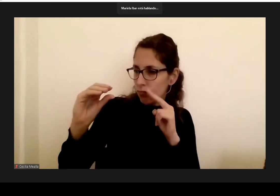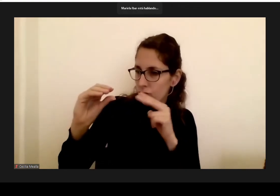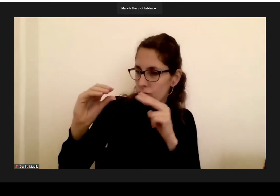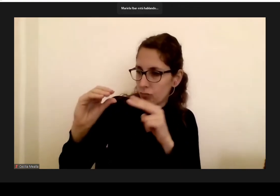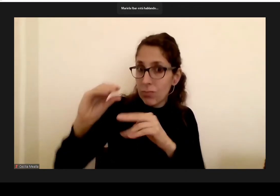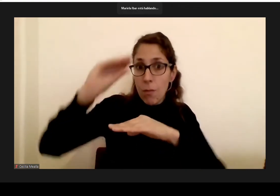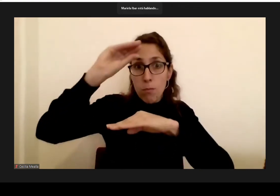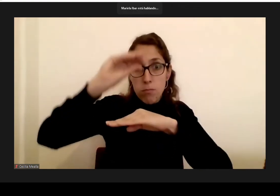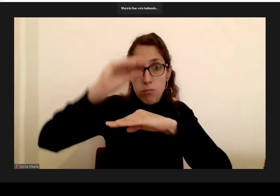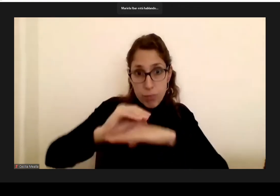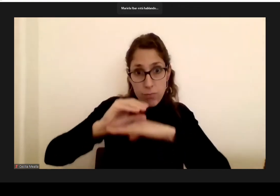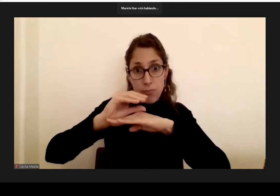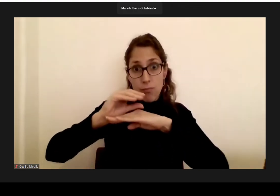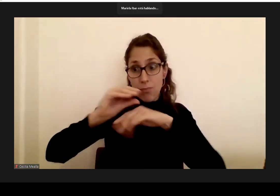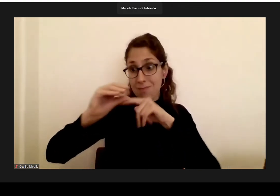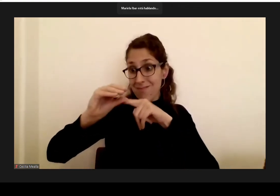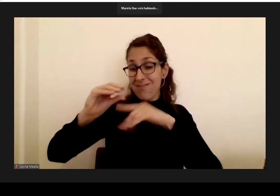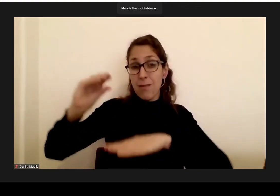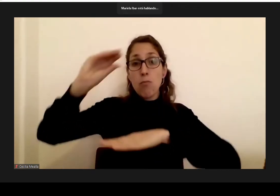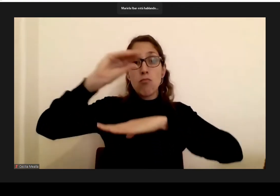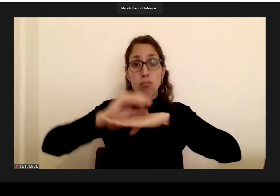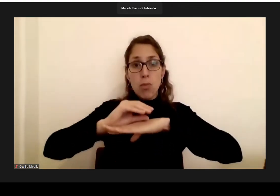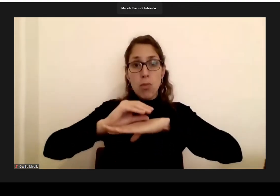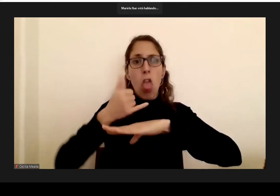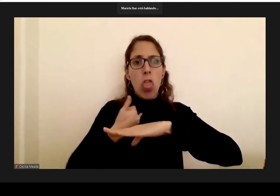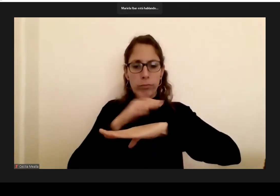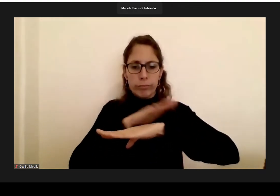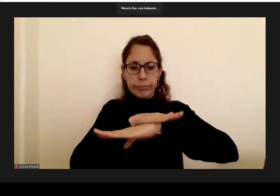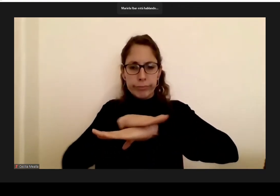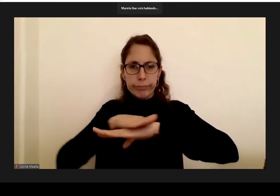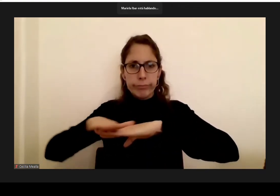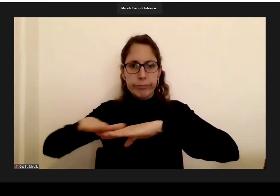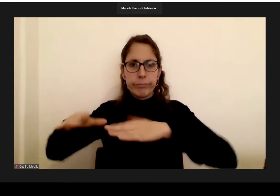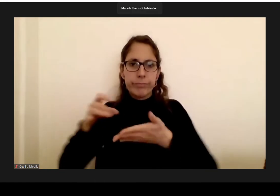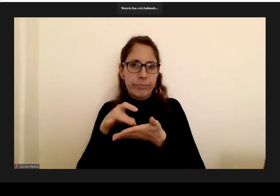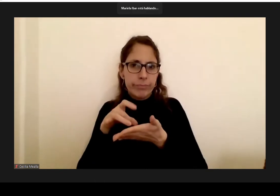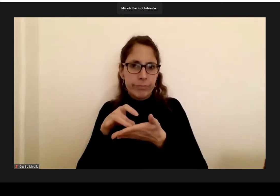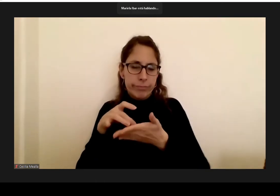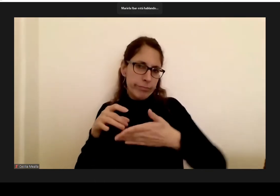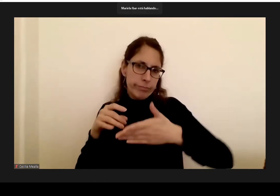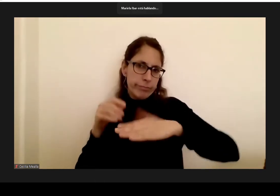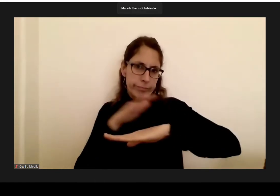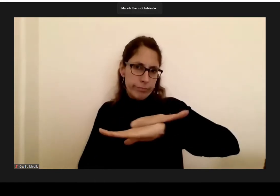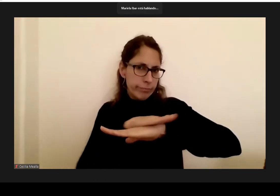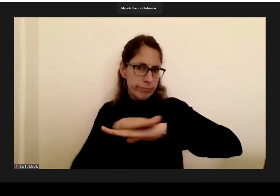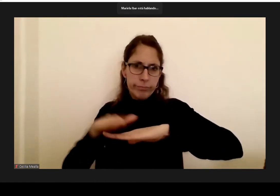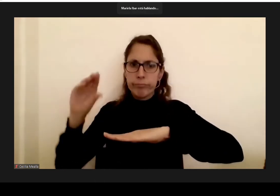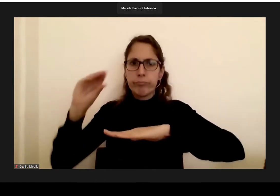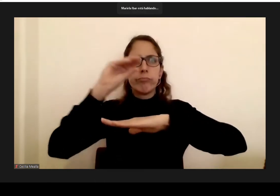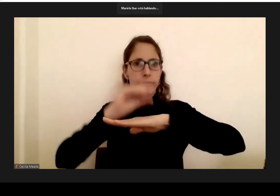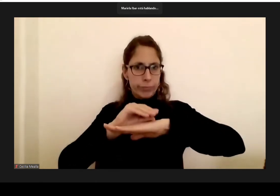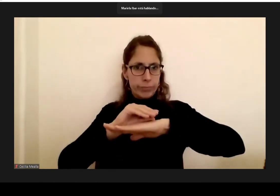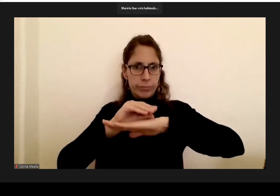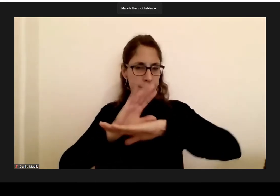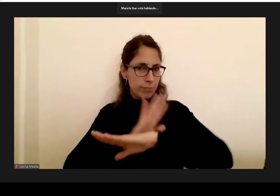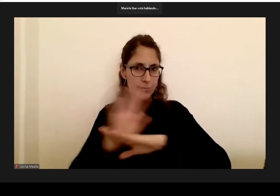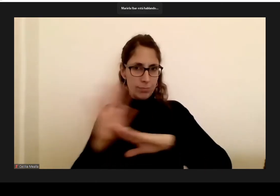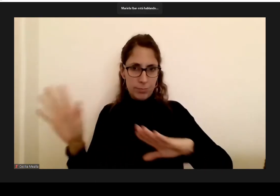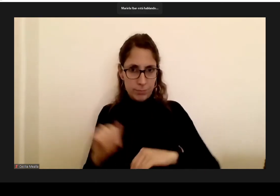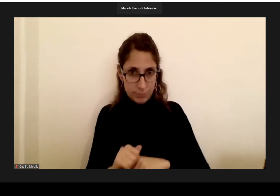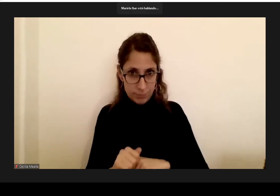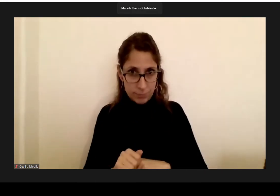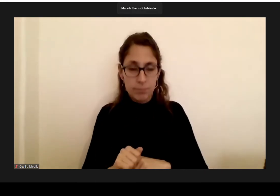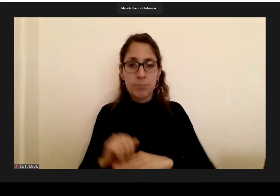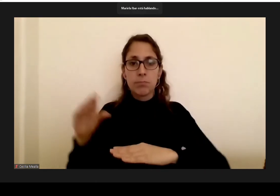esa muestra sobre un portaobjeto, tocarlo, solo apoyarlo y sacarlo. Entonces van a